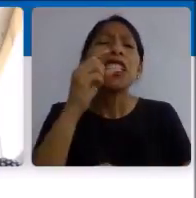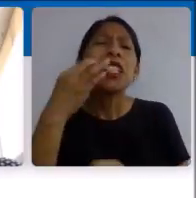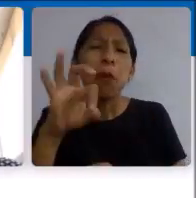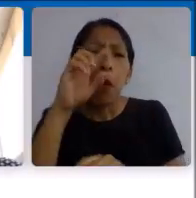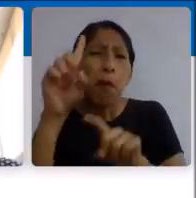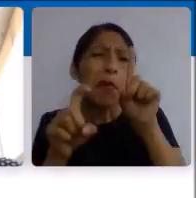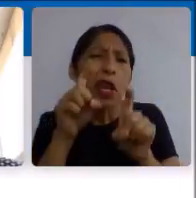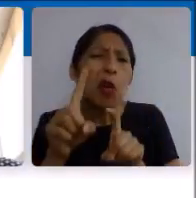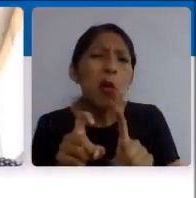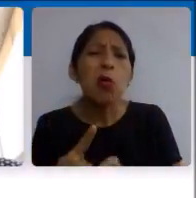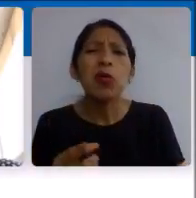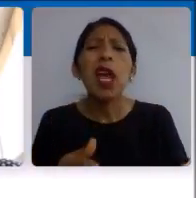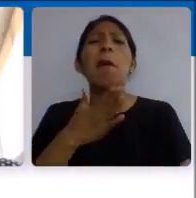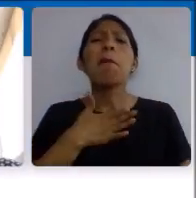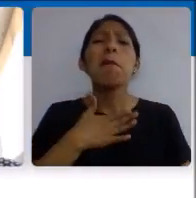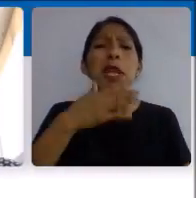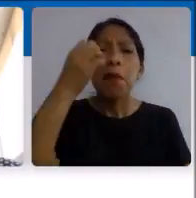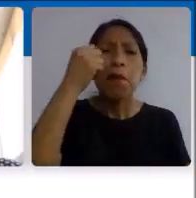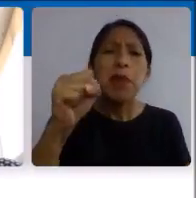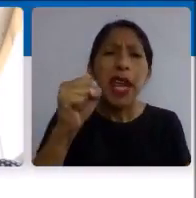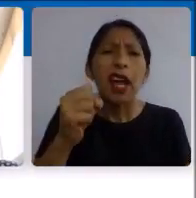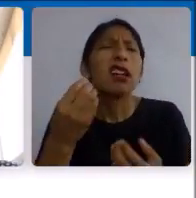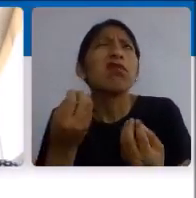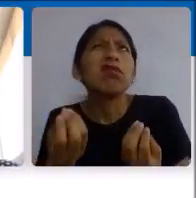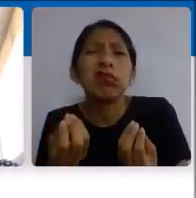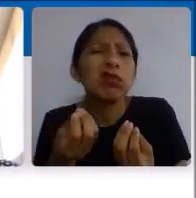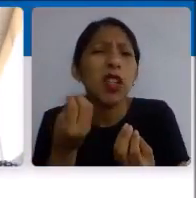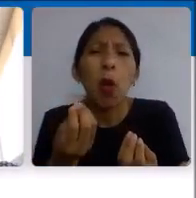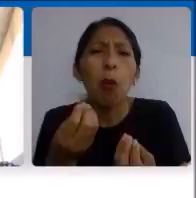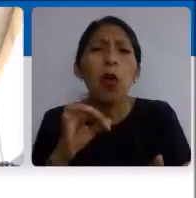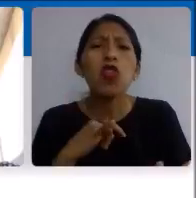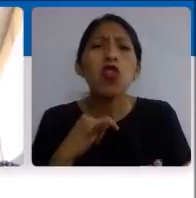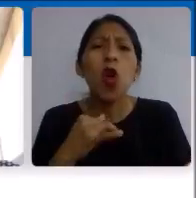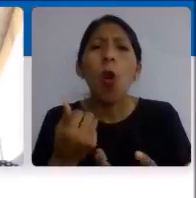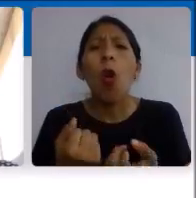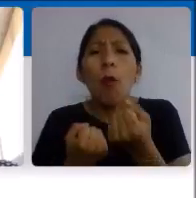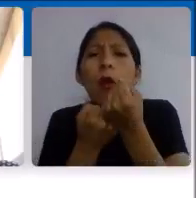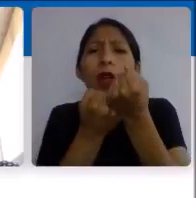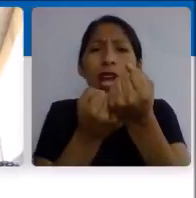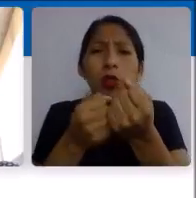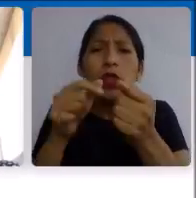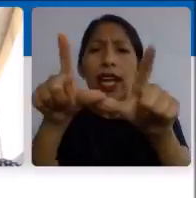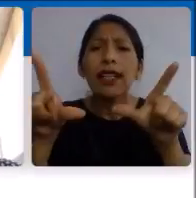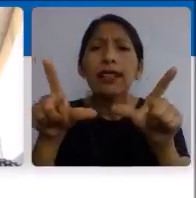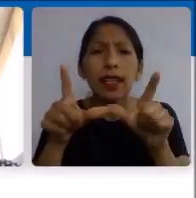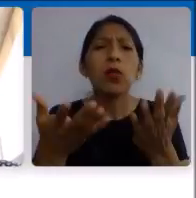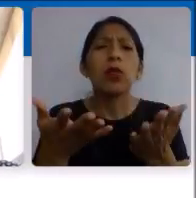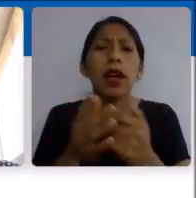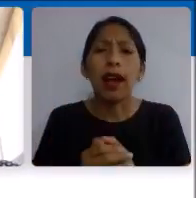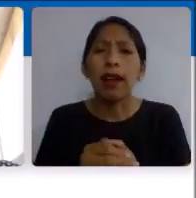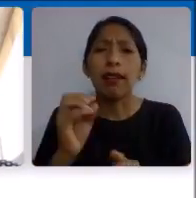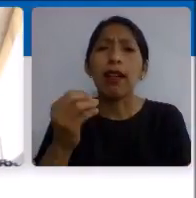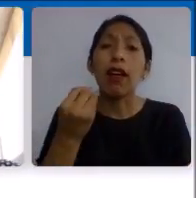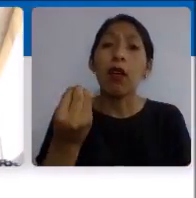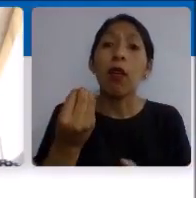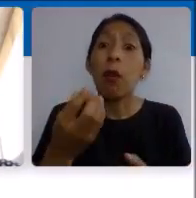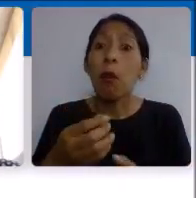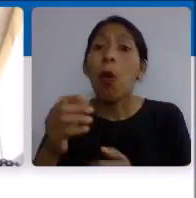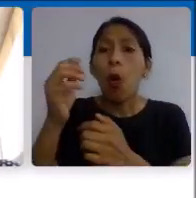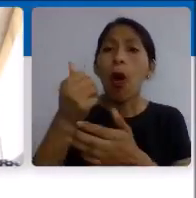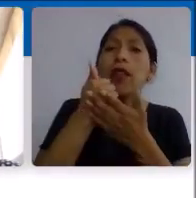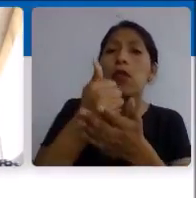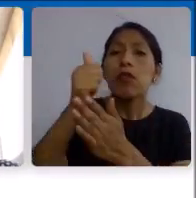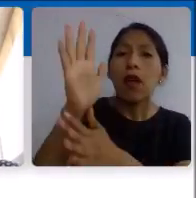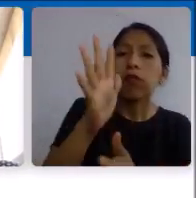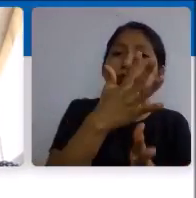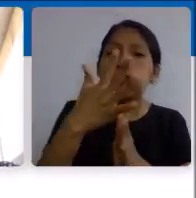de qué manera mi viaje va a tener sentido. Yo cómo voy a aportar a la comunidad. Yo cómo voy a aportar con el medio ambiente